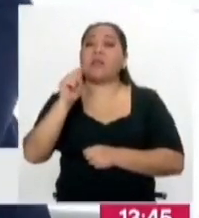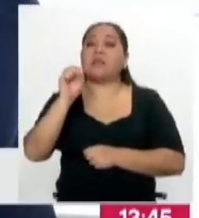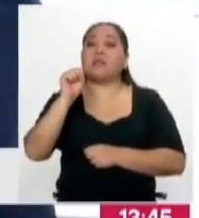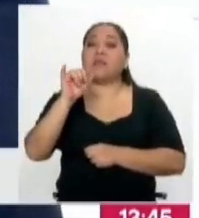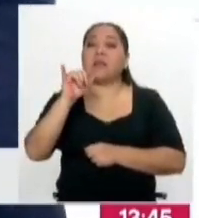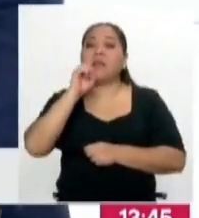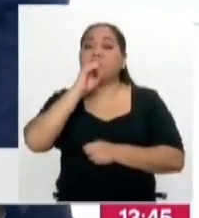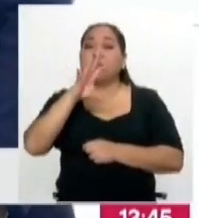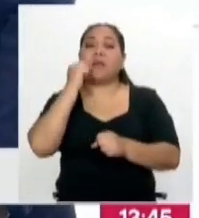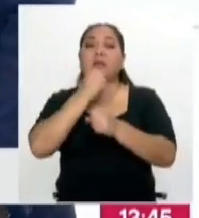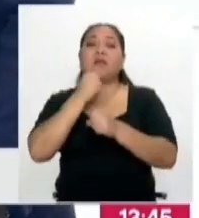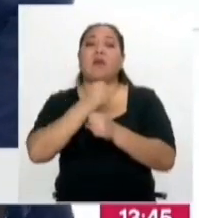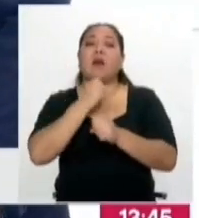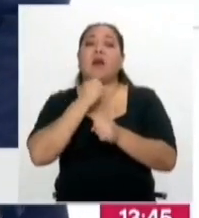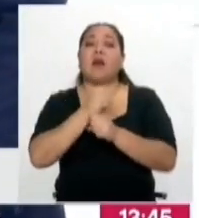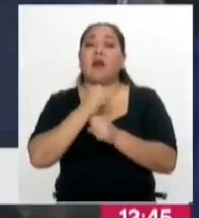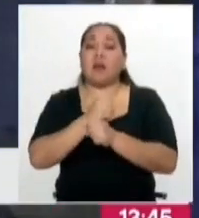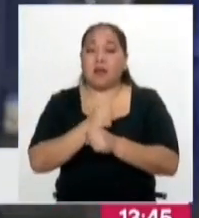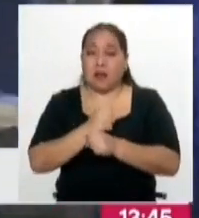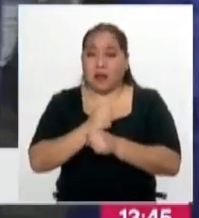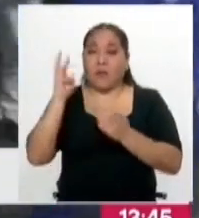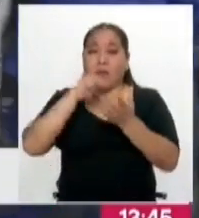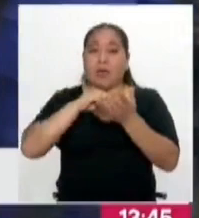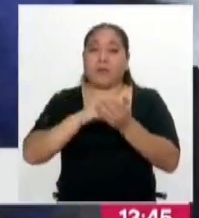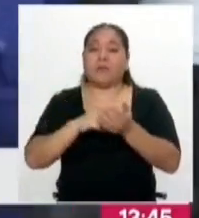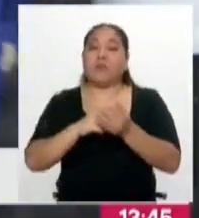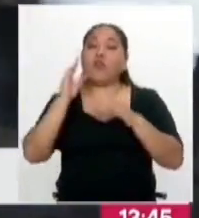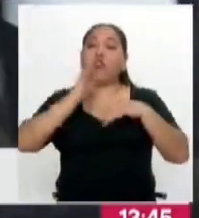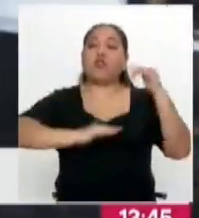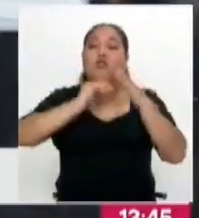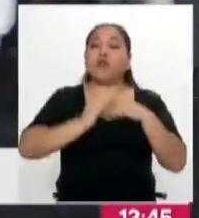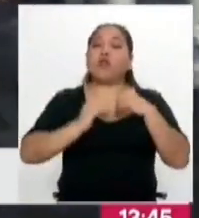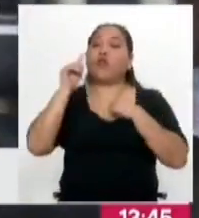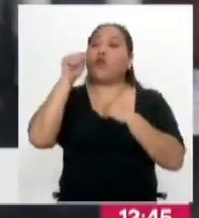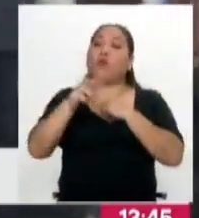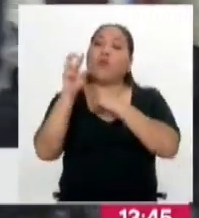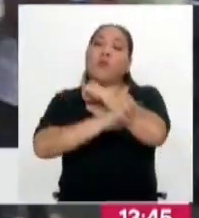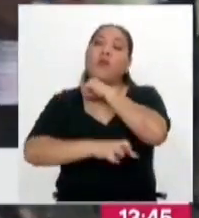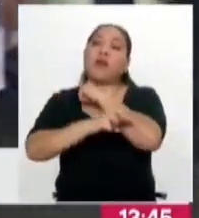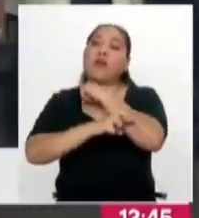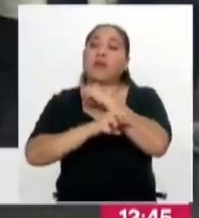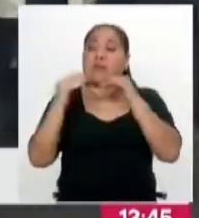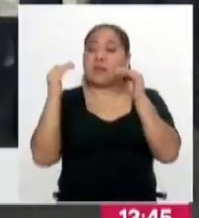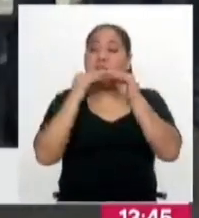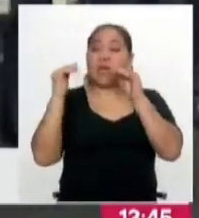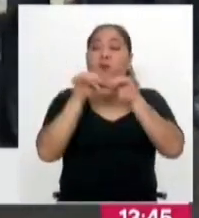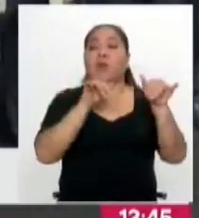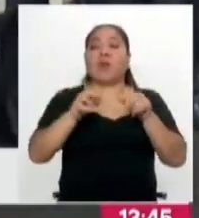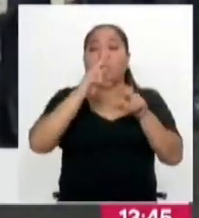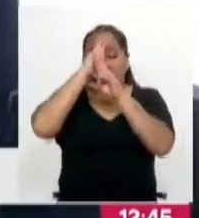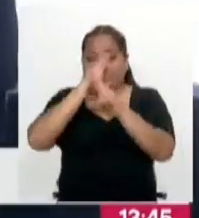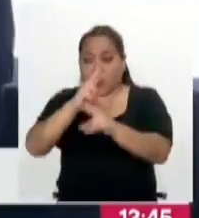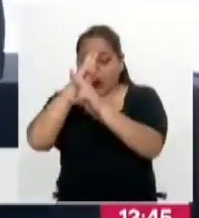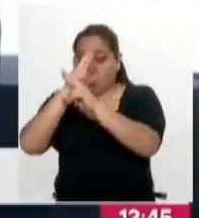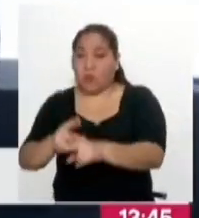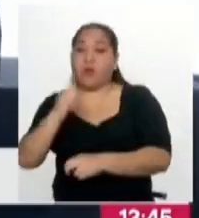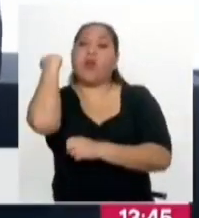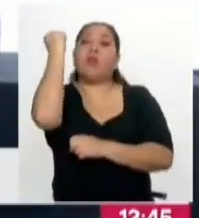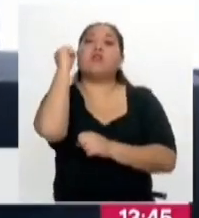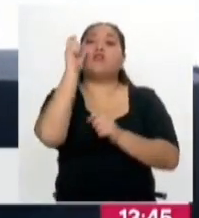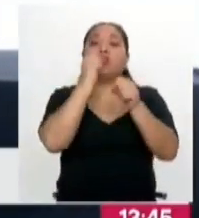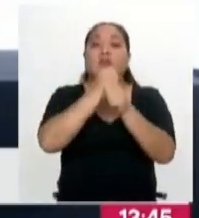construir más un país igualitario. También reafirmó su respeto por los derechos de los trabajadores y